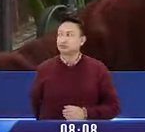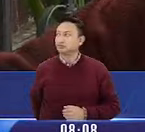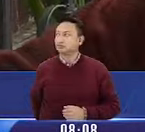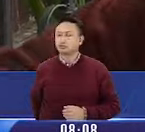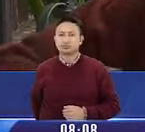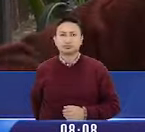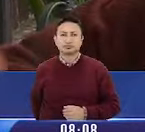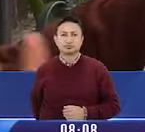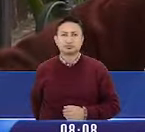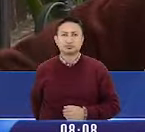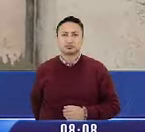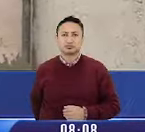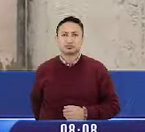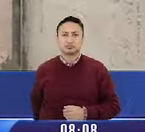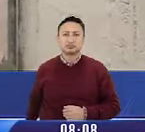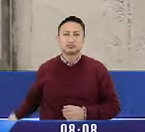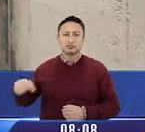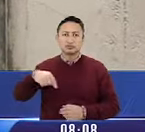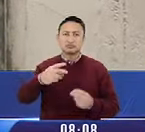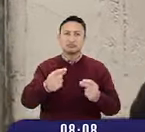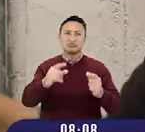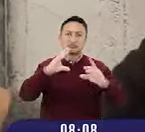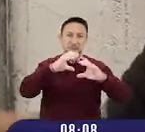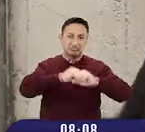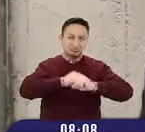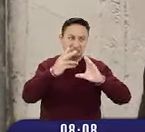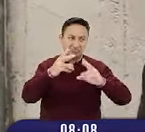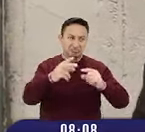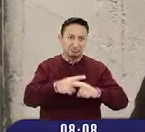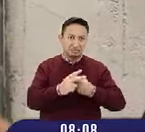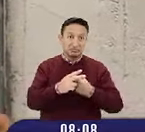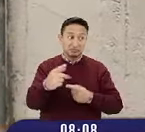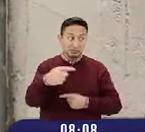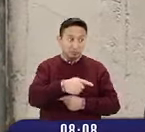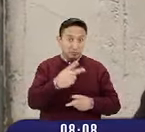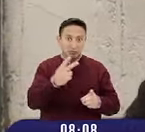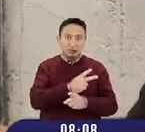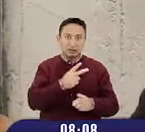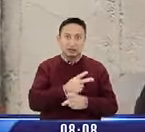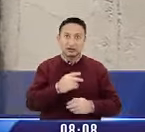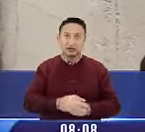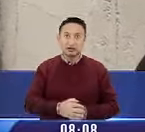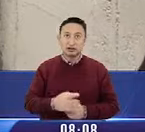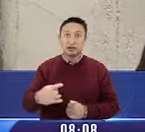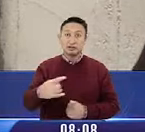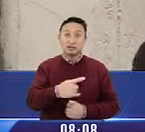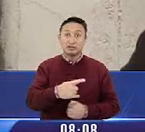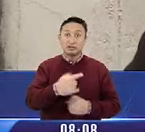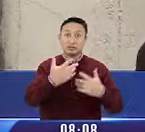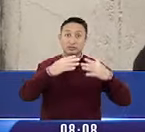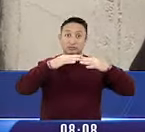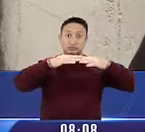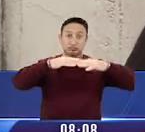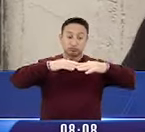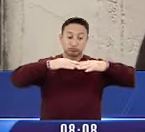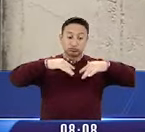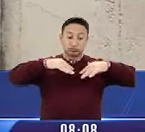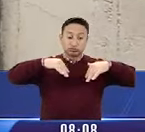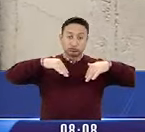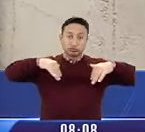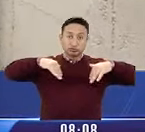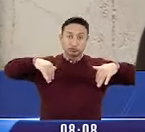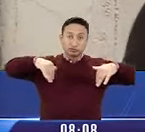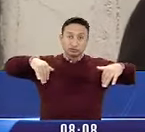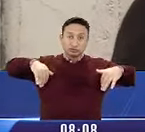fue de la noche a la mañana. Definitivamente eso es un peligro y no solo eso, va a seguir aumentando el tamaño, va a hacerse un